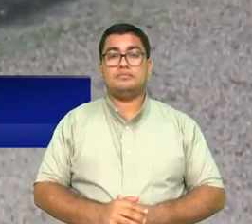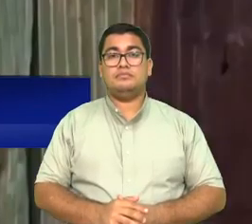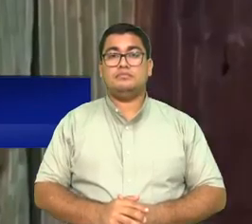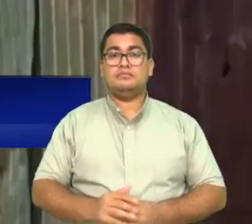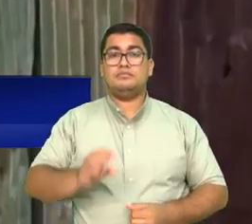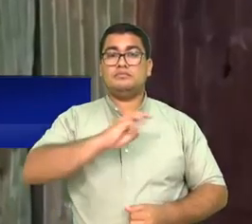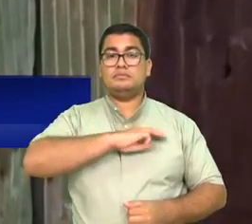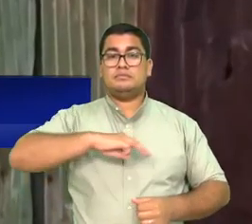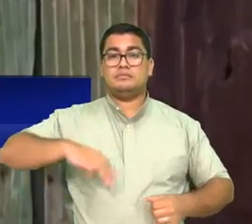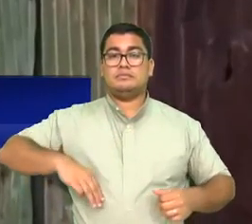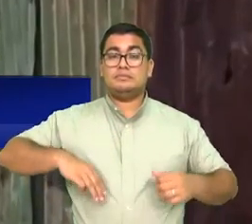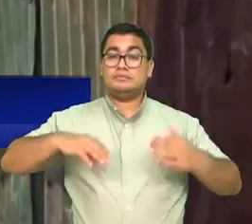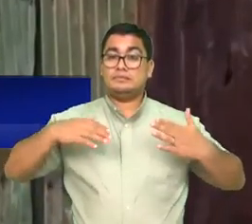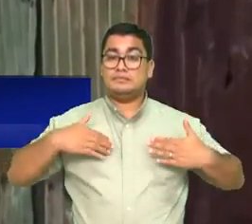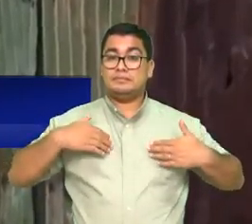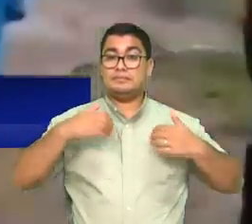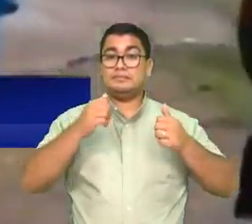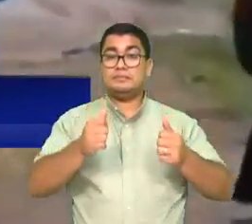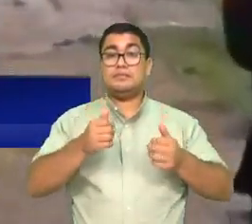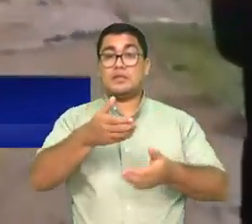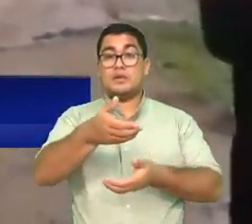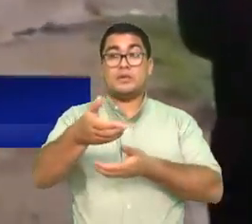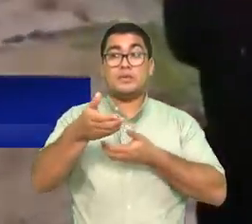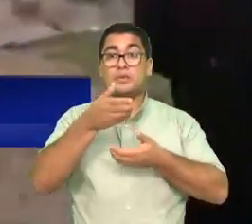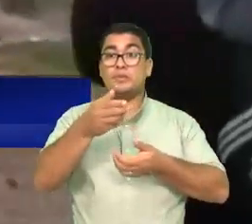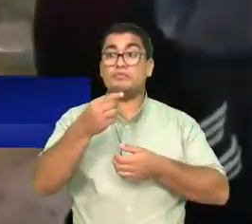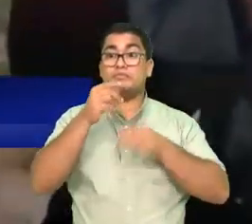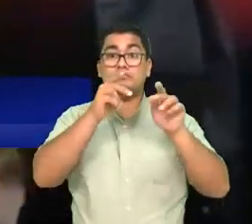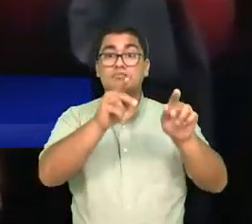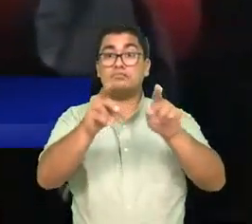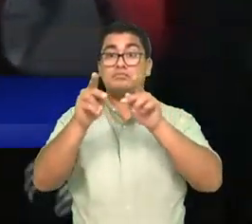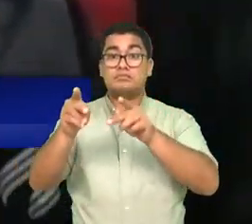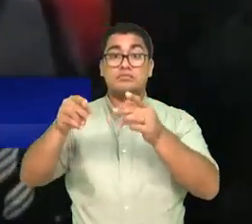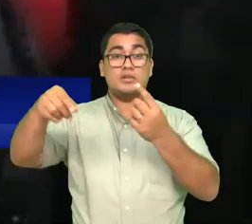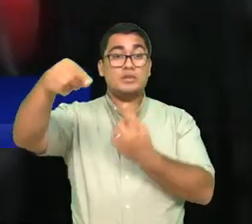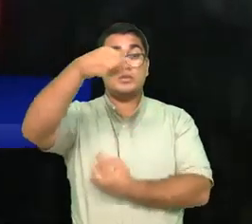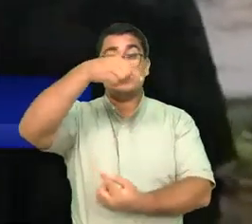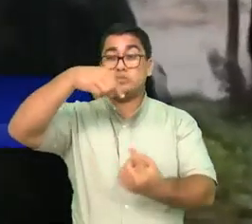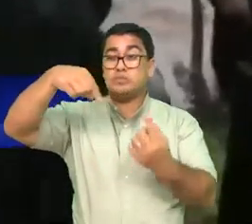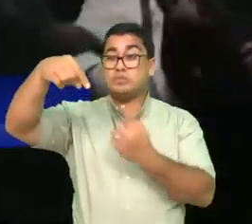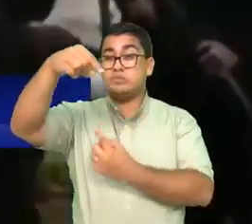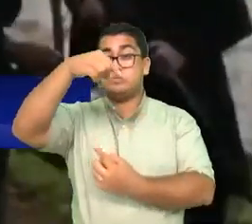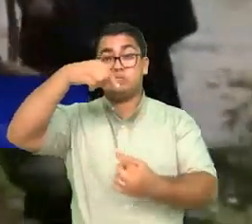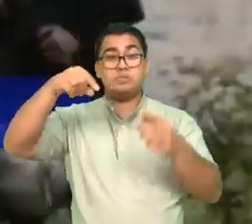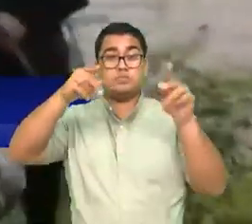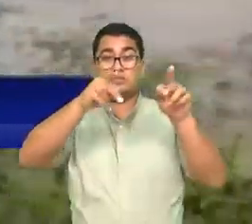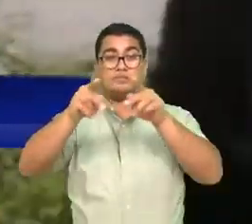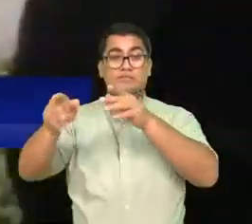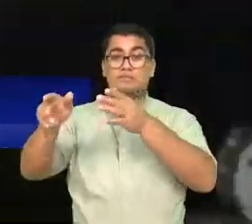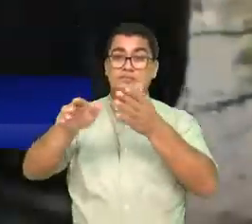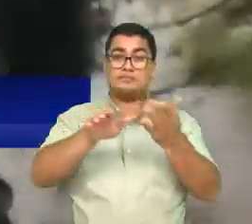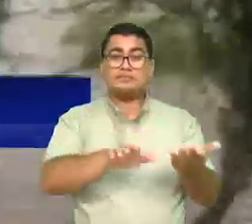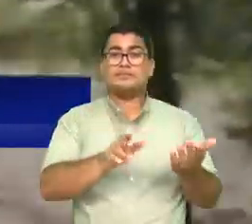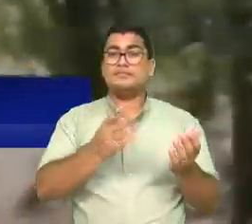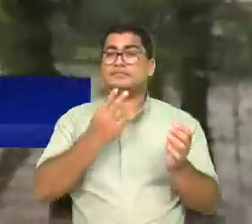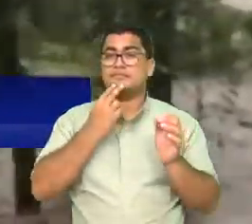MINSA y bomberos unificados no reportan pérdidas humanas tras el paso del huracán ETA en nuestro